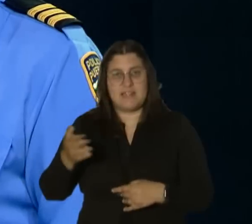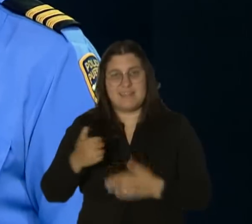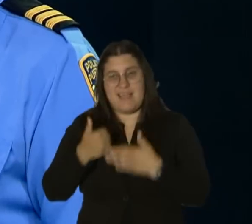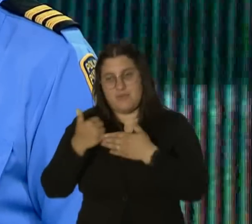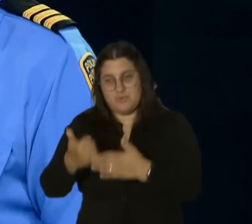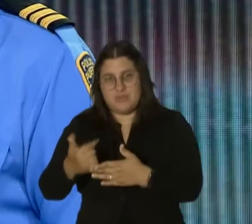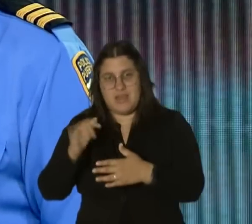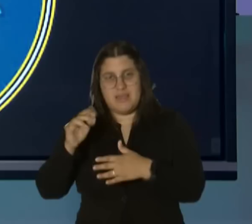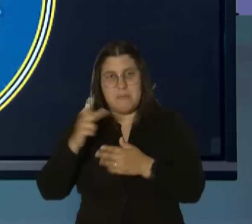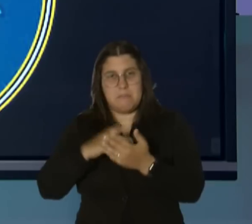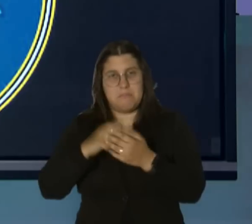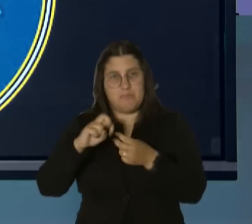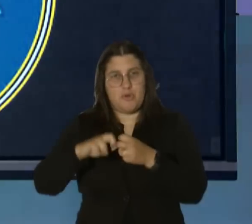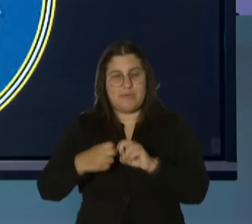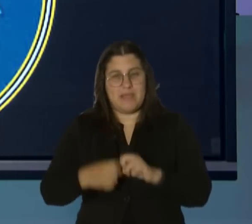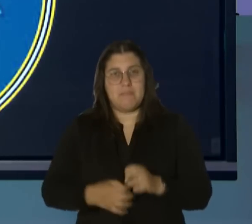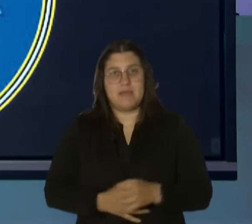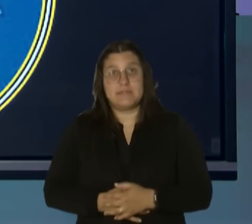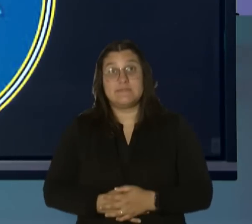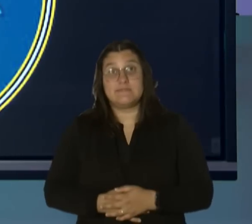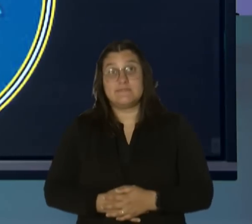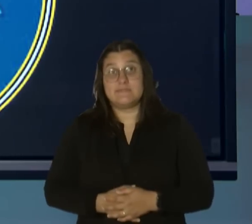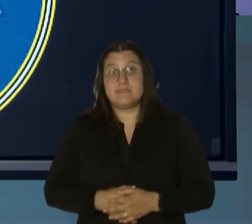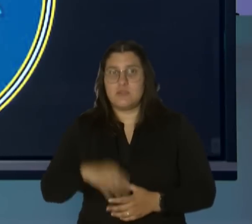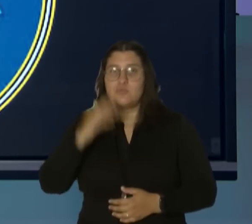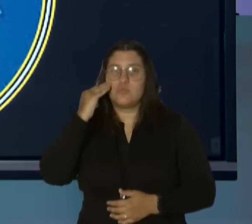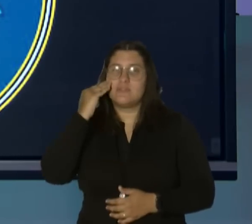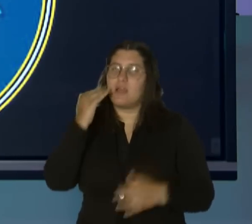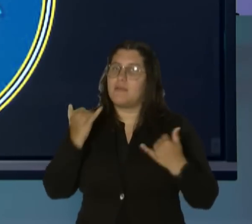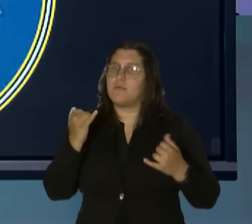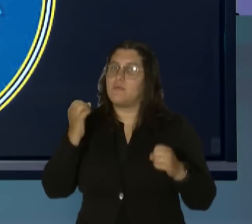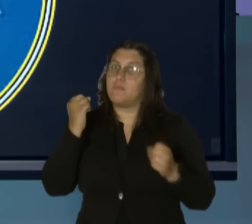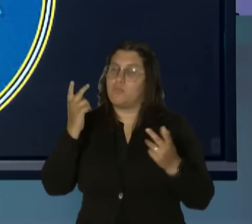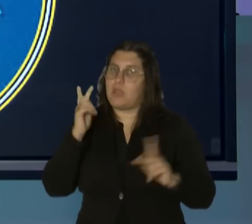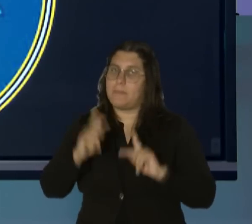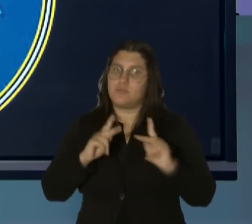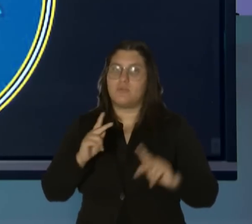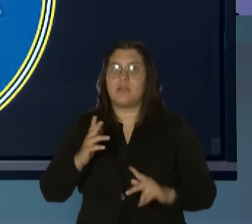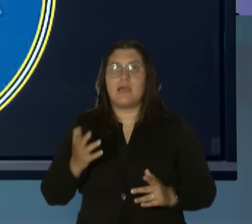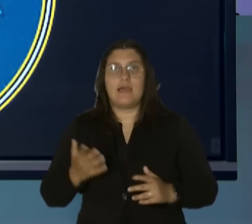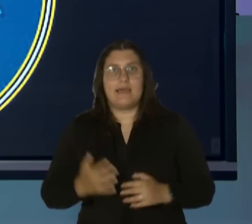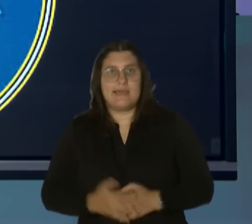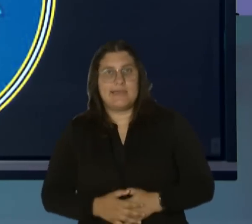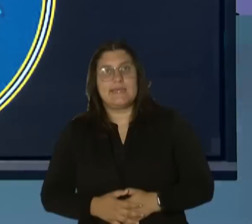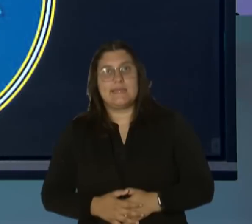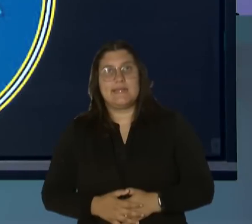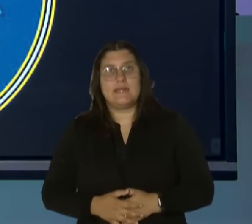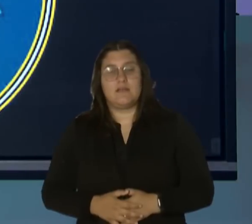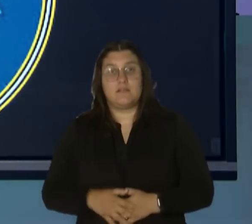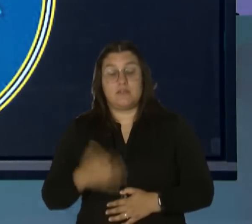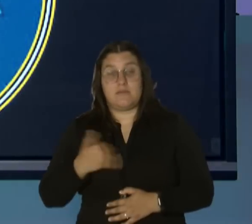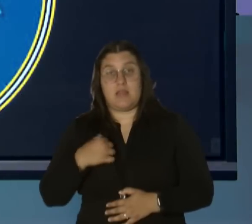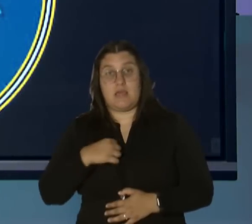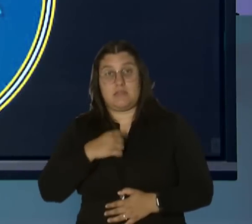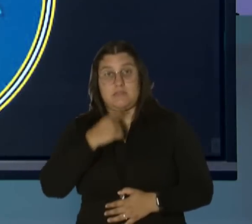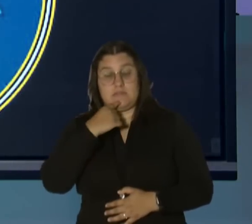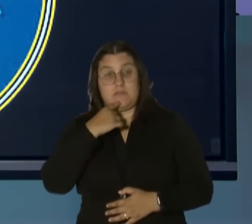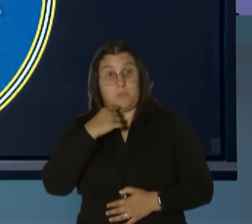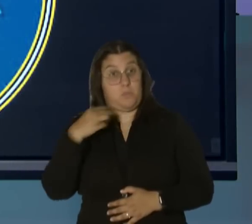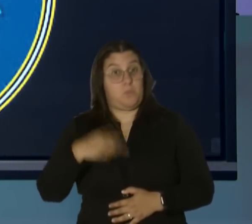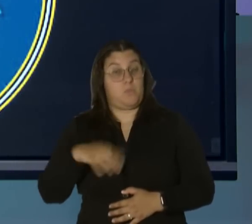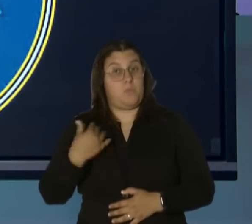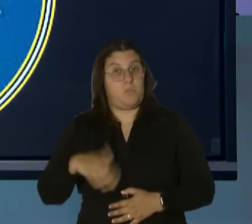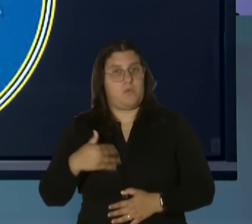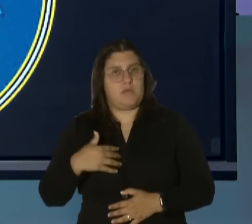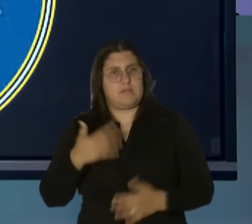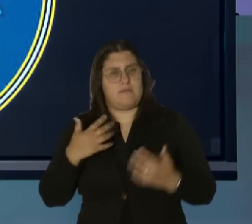ese problema de droga. Presidente Lugo, yo sé que ahora mismo hay muchas personas que les ha chocado, es la primera vez, no que